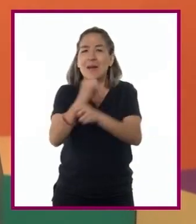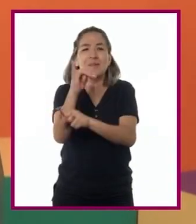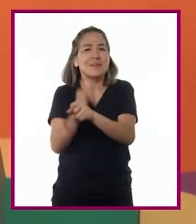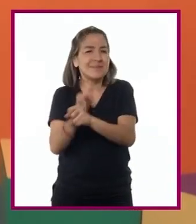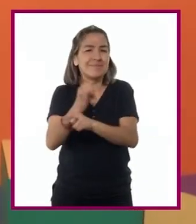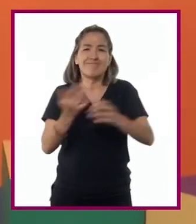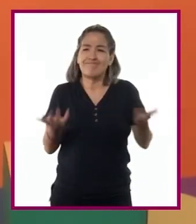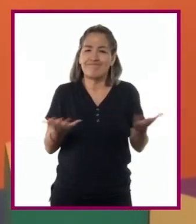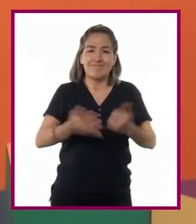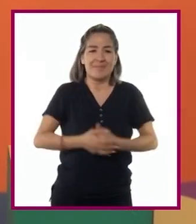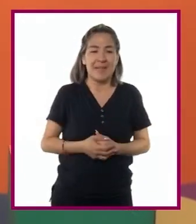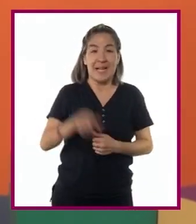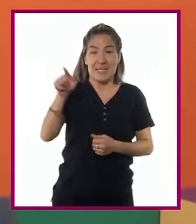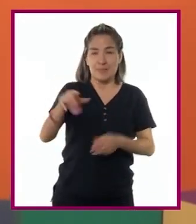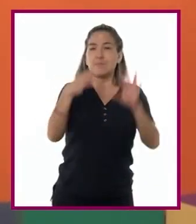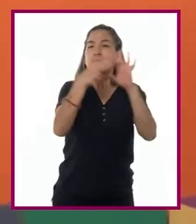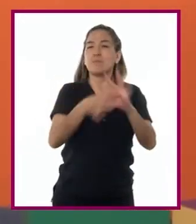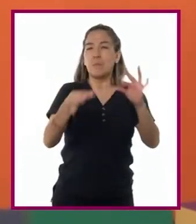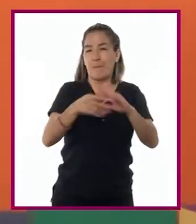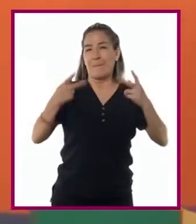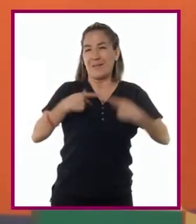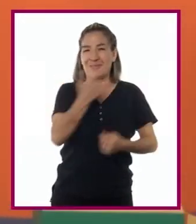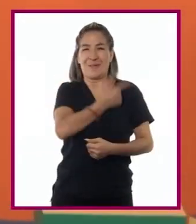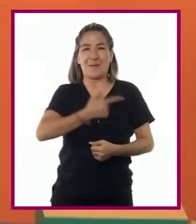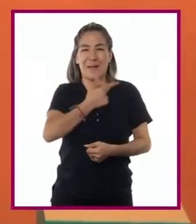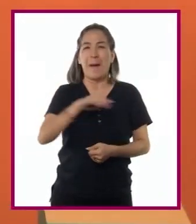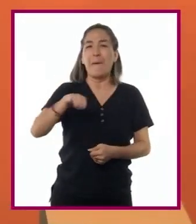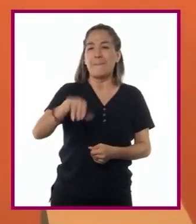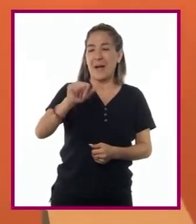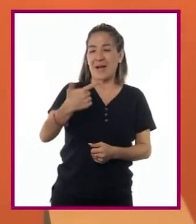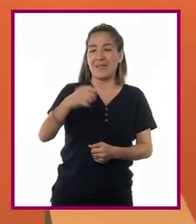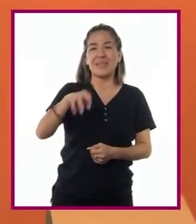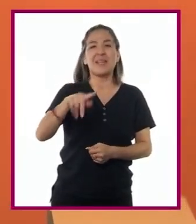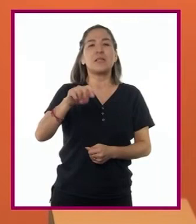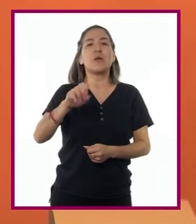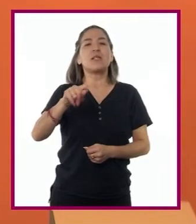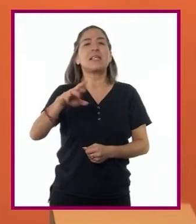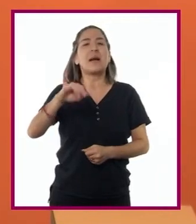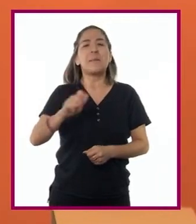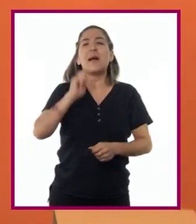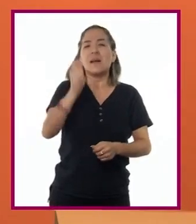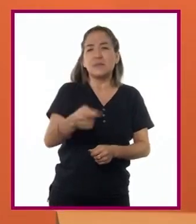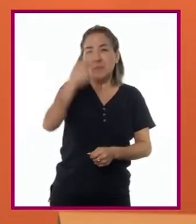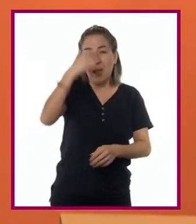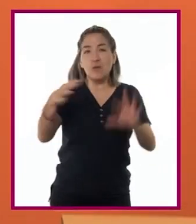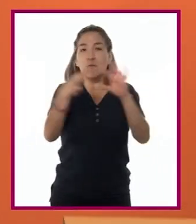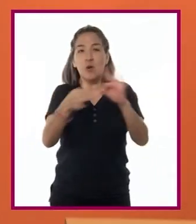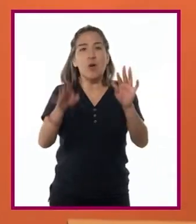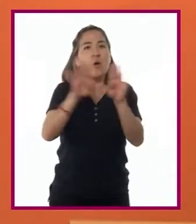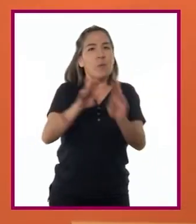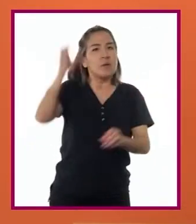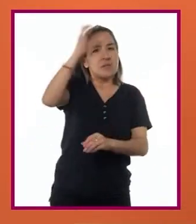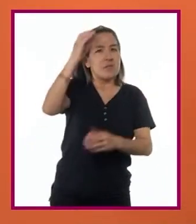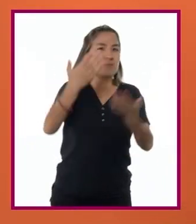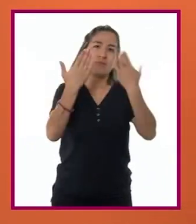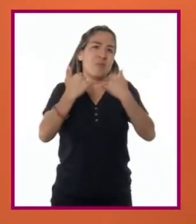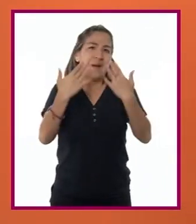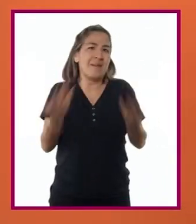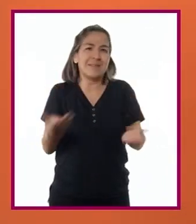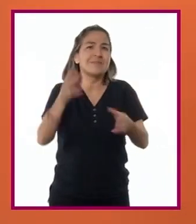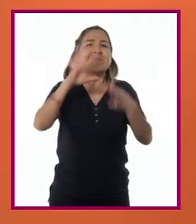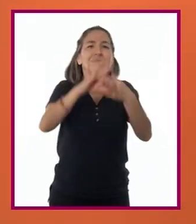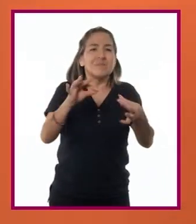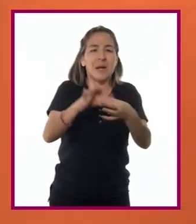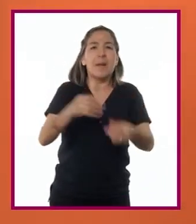que comentan los seguidores de la magnetoterapia, no utilizan procedimientos científicos para fundamentar sus prácticas. Pero,